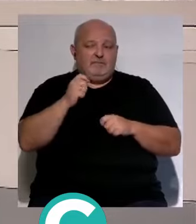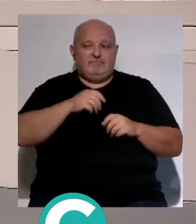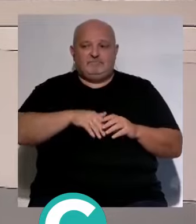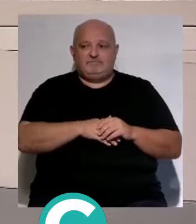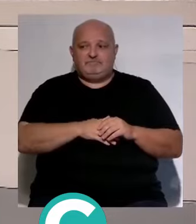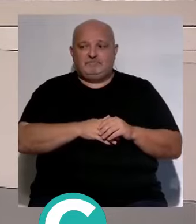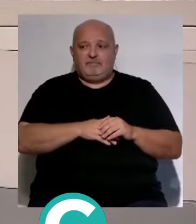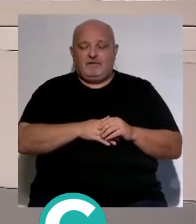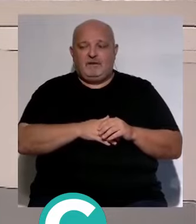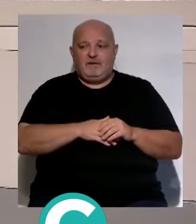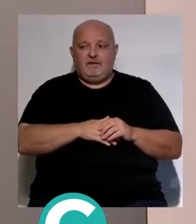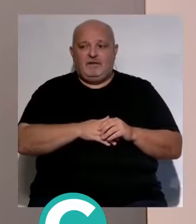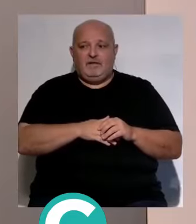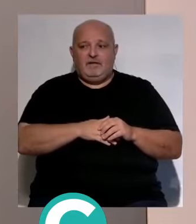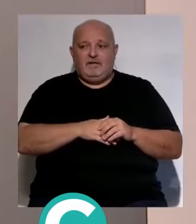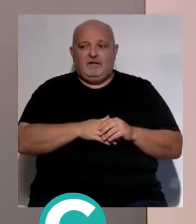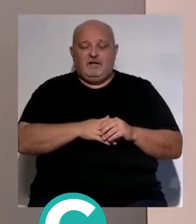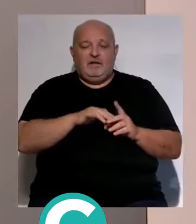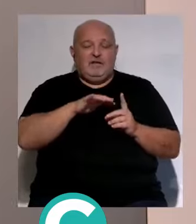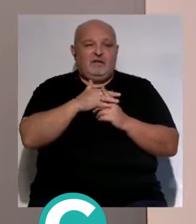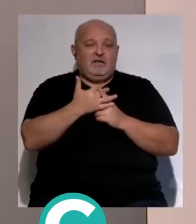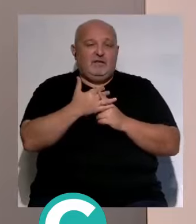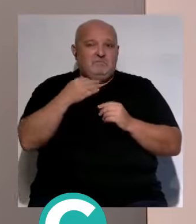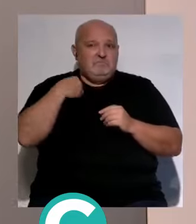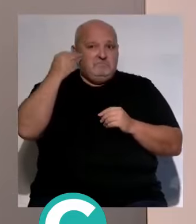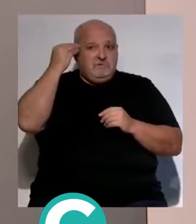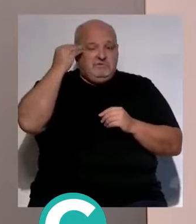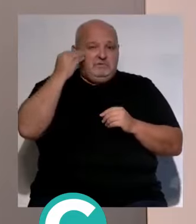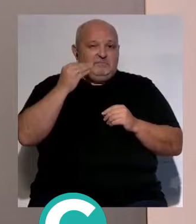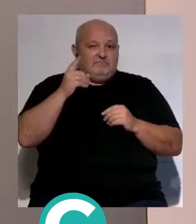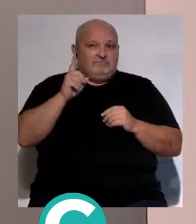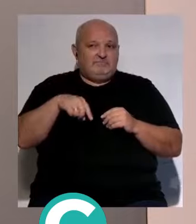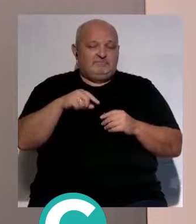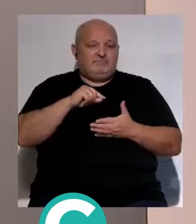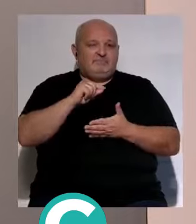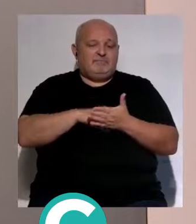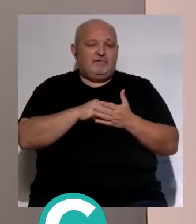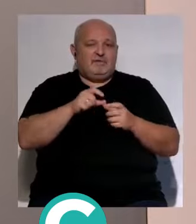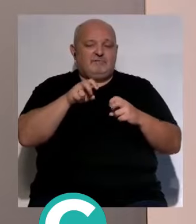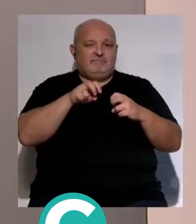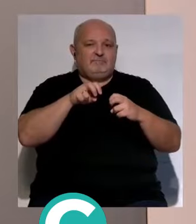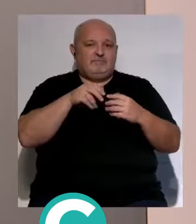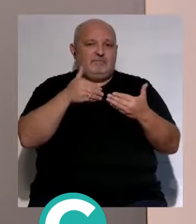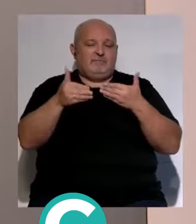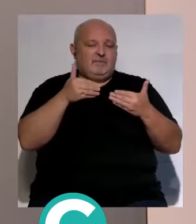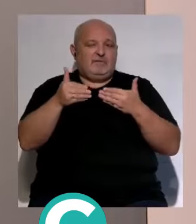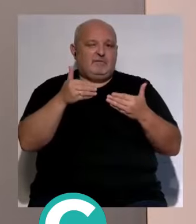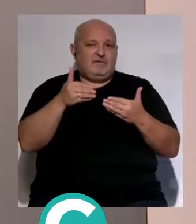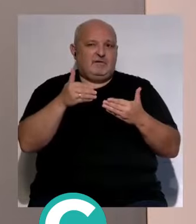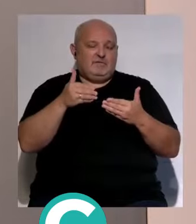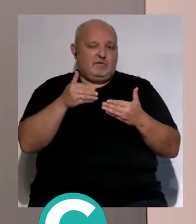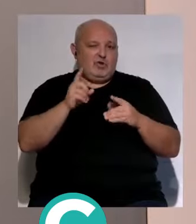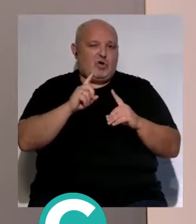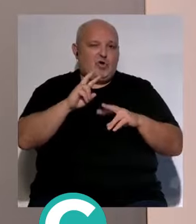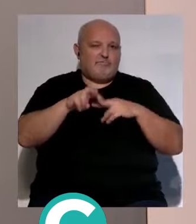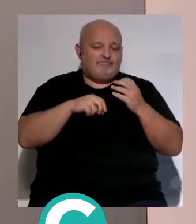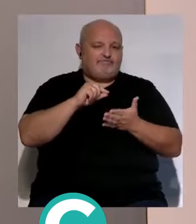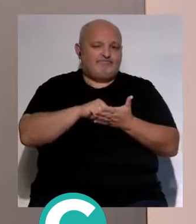central. Son situaciones que yo creo que evidentemente se firman con los futbolistas, porque si no, no se quedan o no